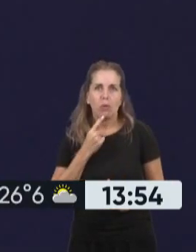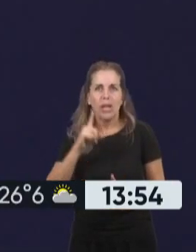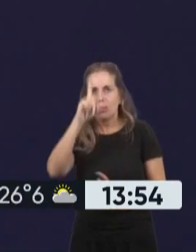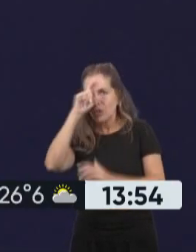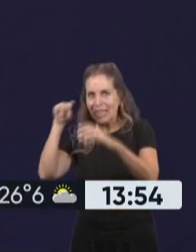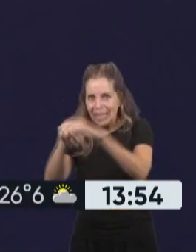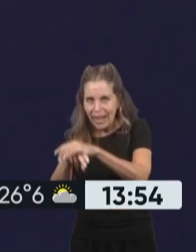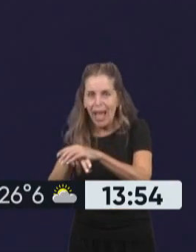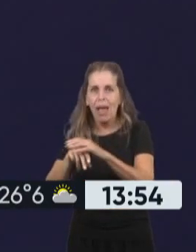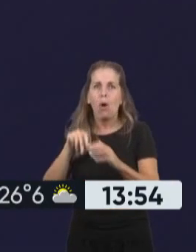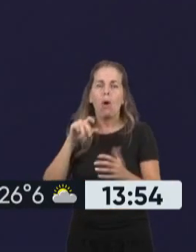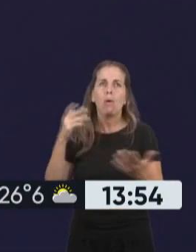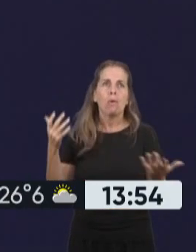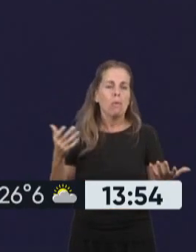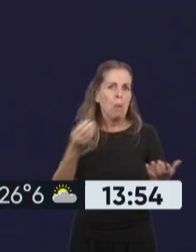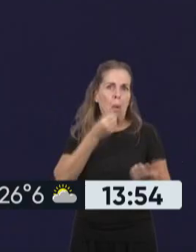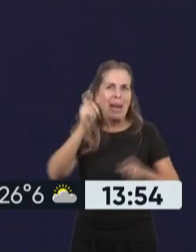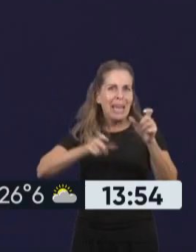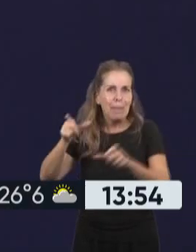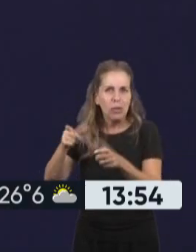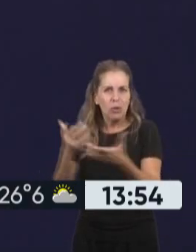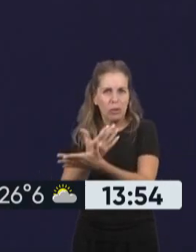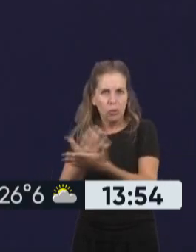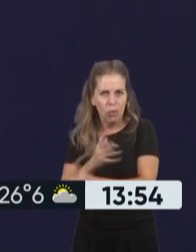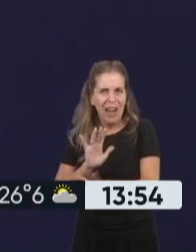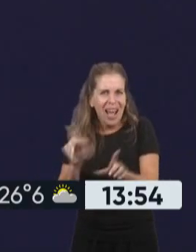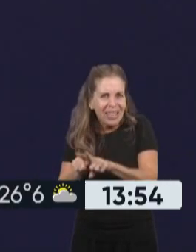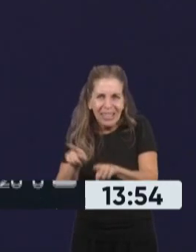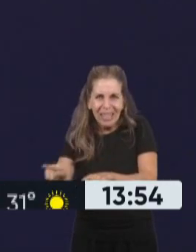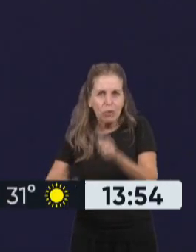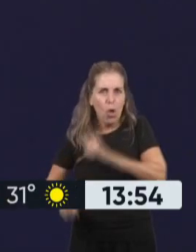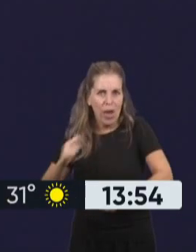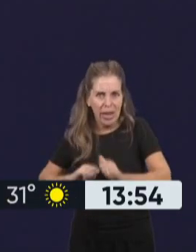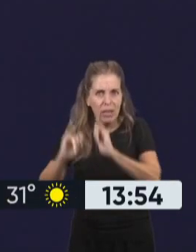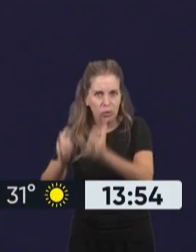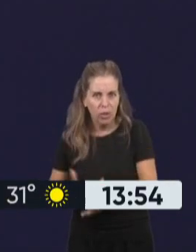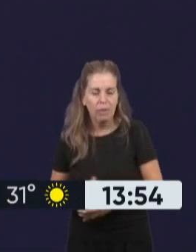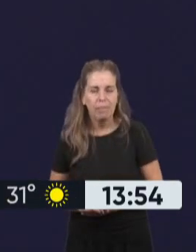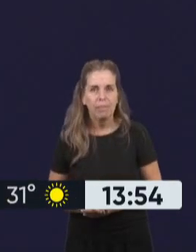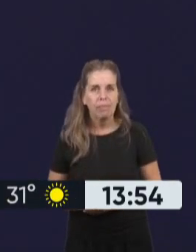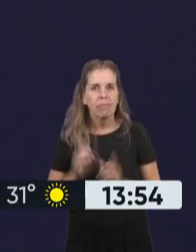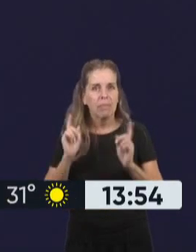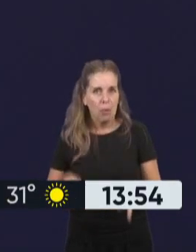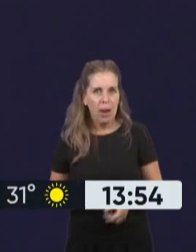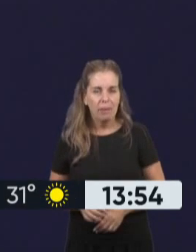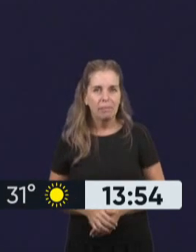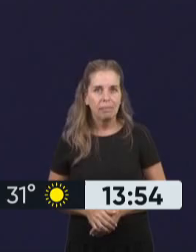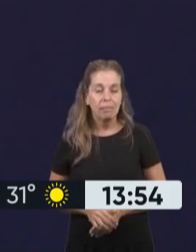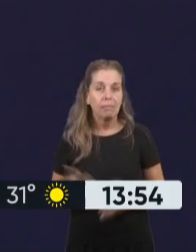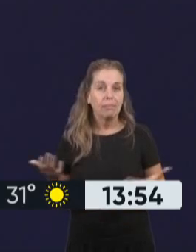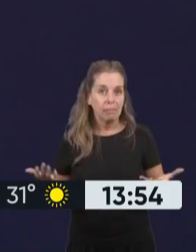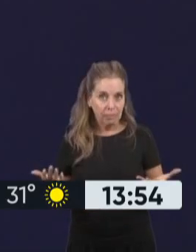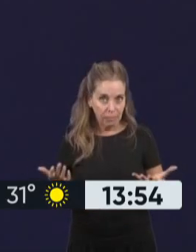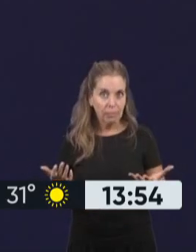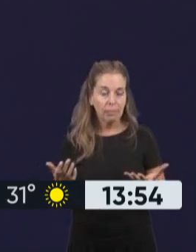Grillo y por supuesto cualquiera que viva una situación similar. De todas maneras, el